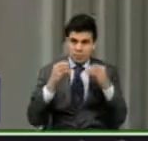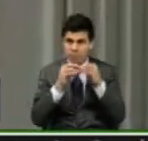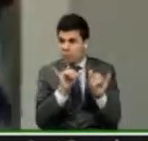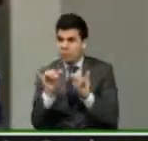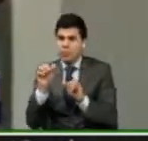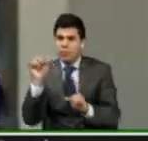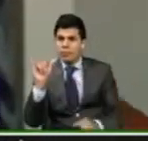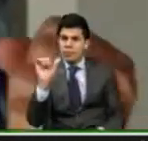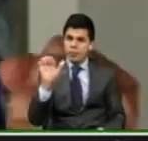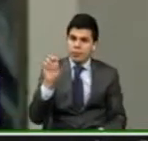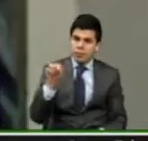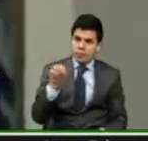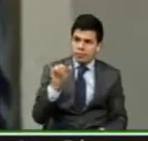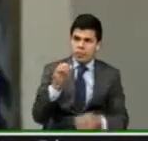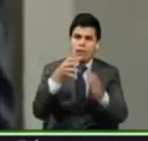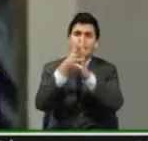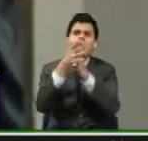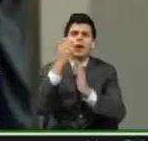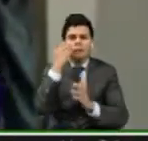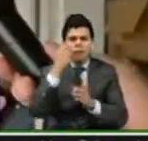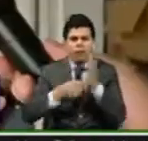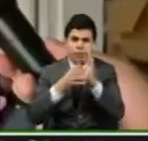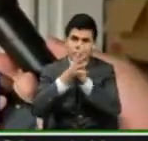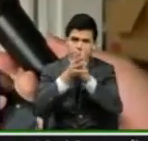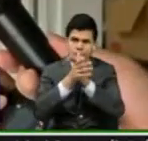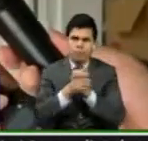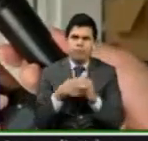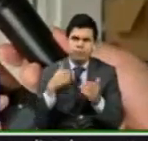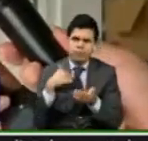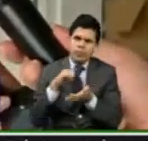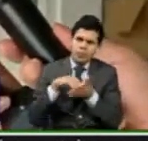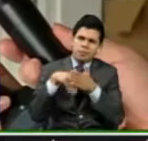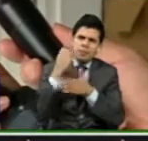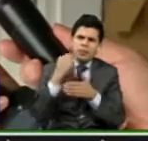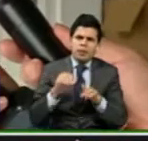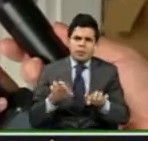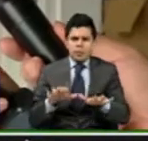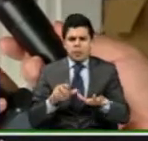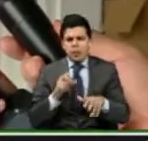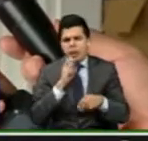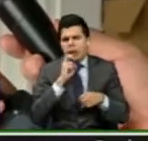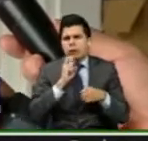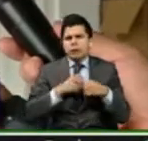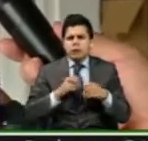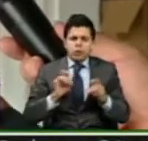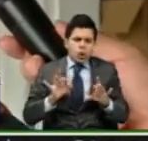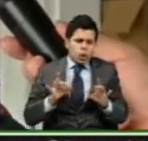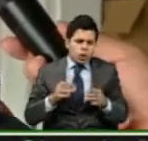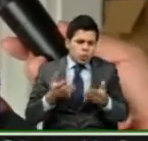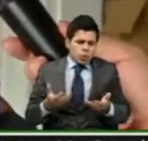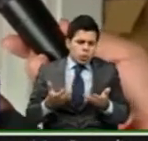doña Jenny, que contó a detalle lo que ha sufrido. A mí me empezó por los pies. Y yo, mira, pues yo tengo abiertos los pies. ¿De qué? ¿De qué? Entonces,